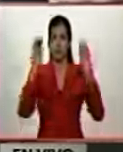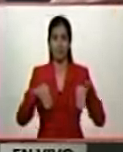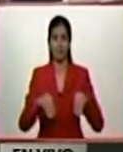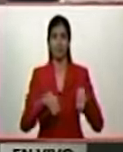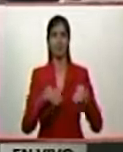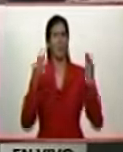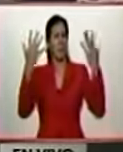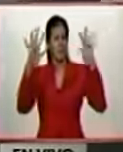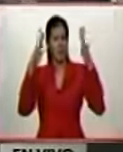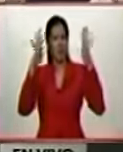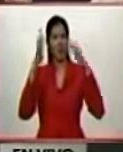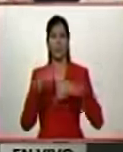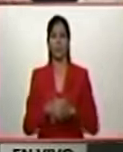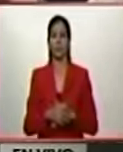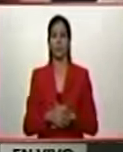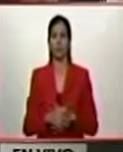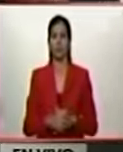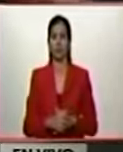develar la placa